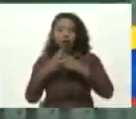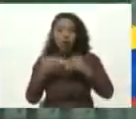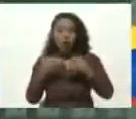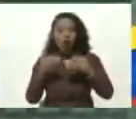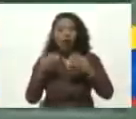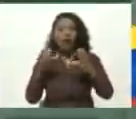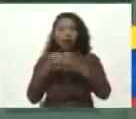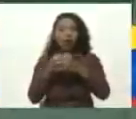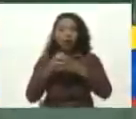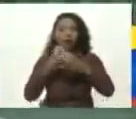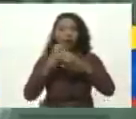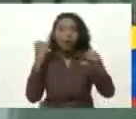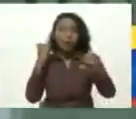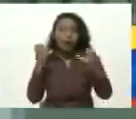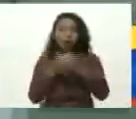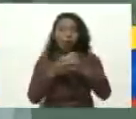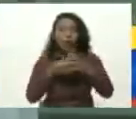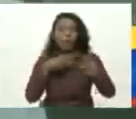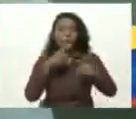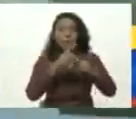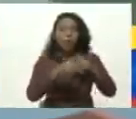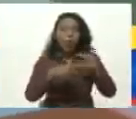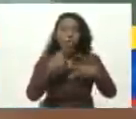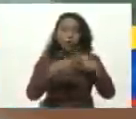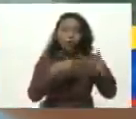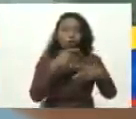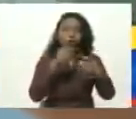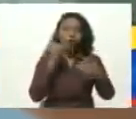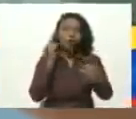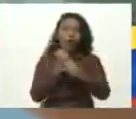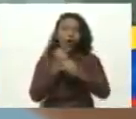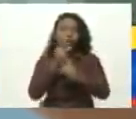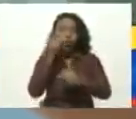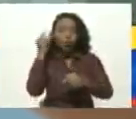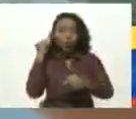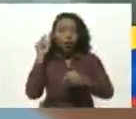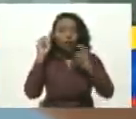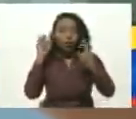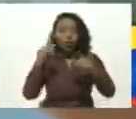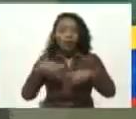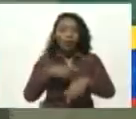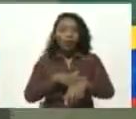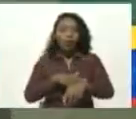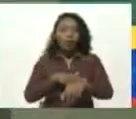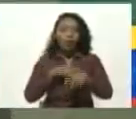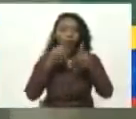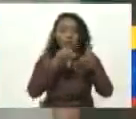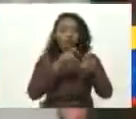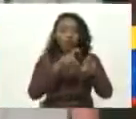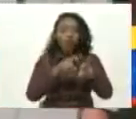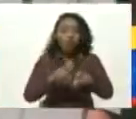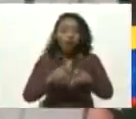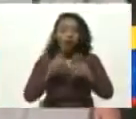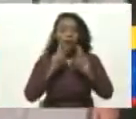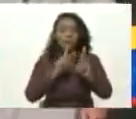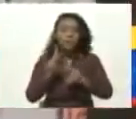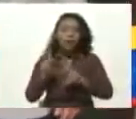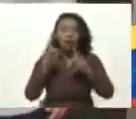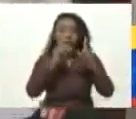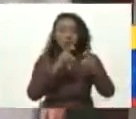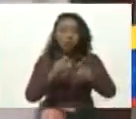transporte, al sector productivo, presidente, a todos los trabajadores, trabajadoras que están en este momento en la cosecha, en el plan de cosecha,